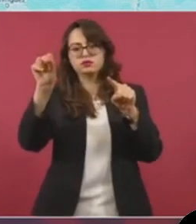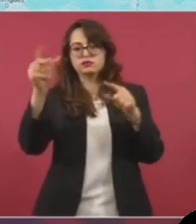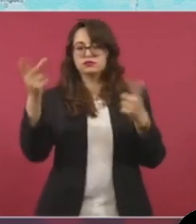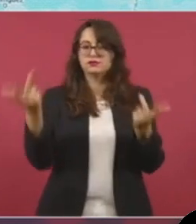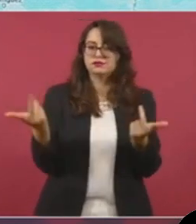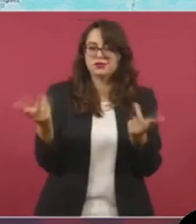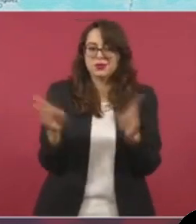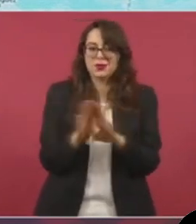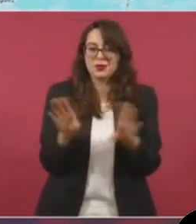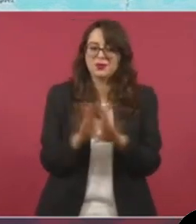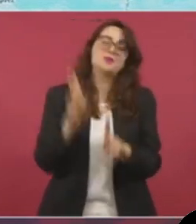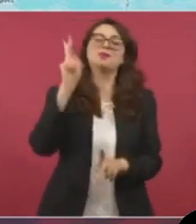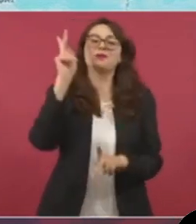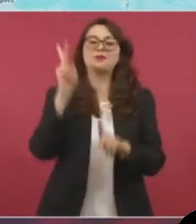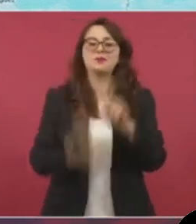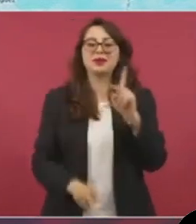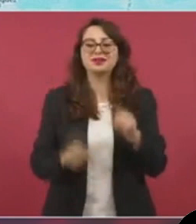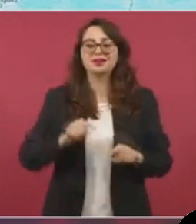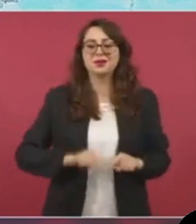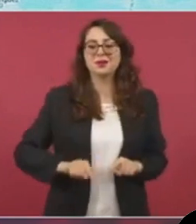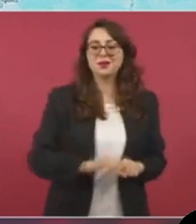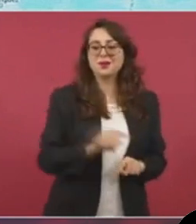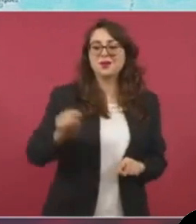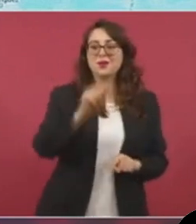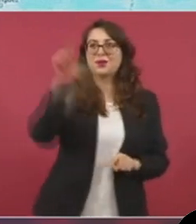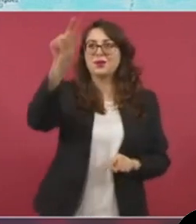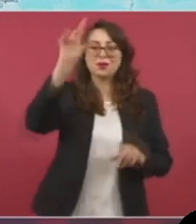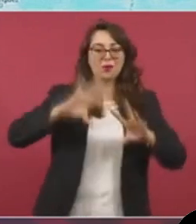Cómo no va a ser de seguridad Nacional de Coatzacoalcos